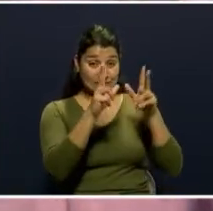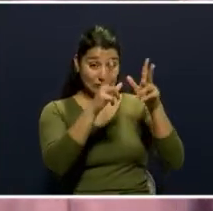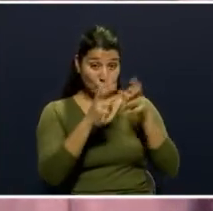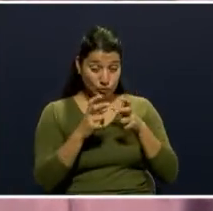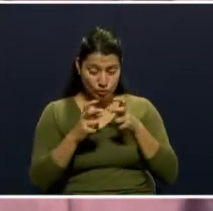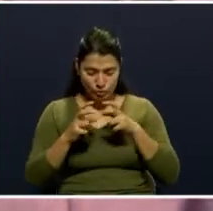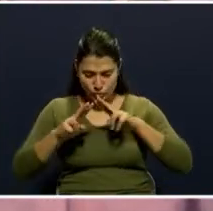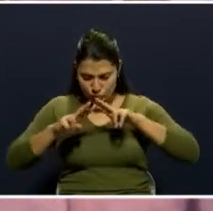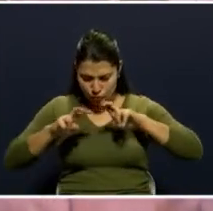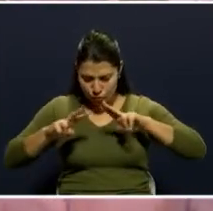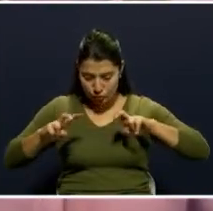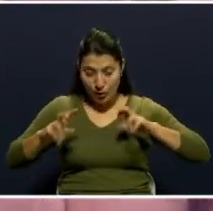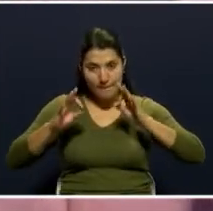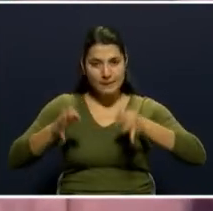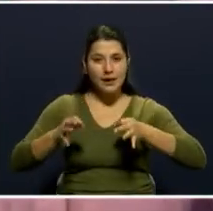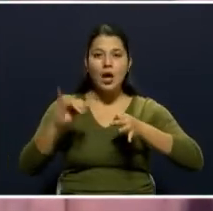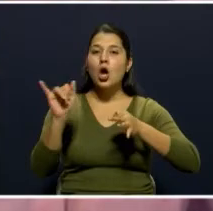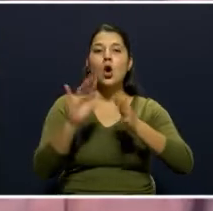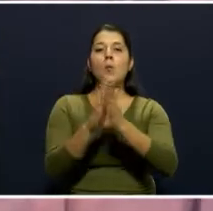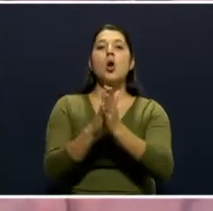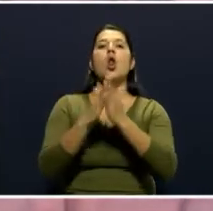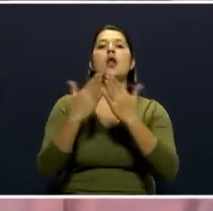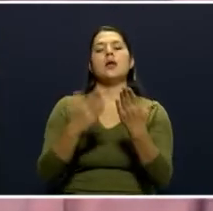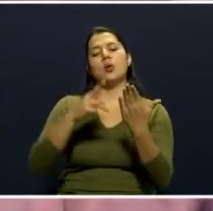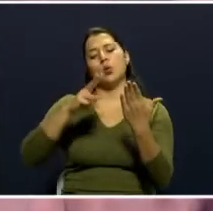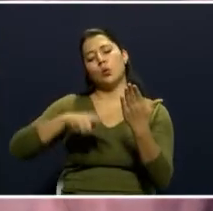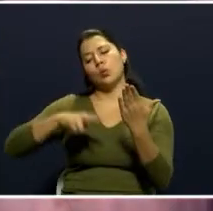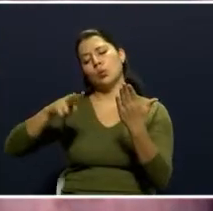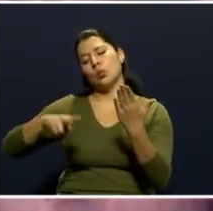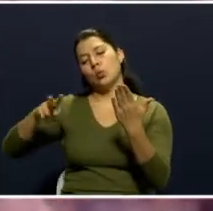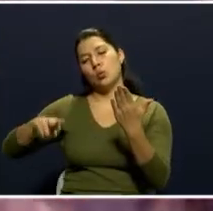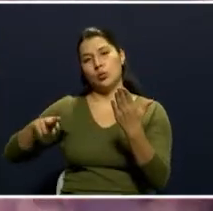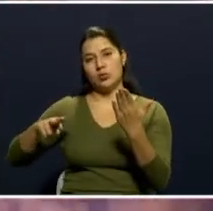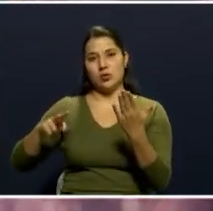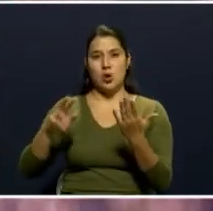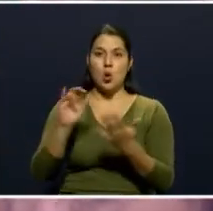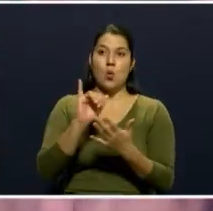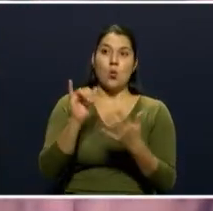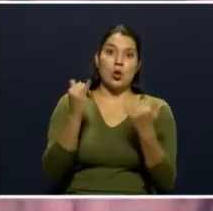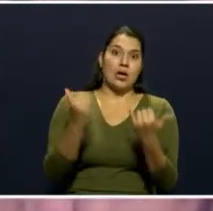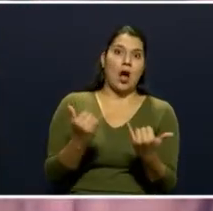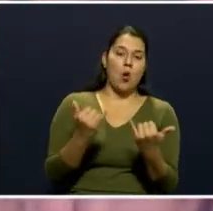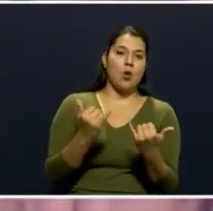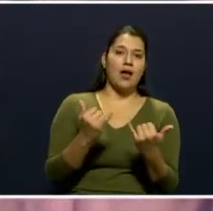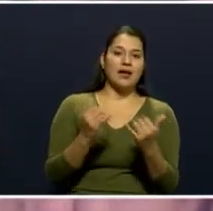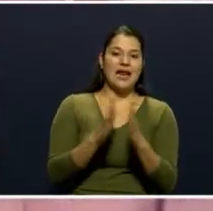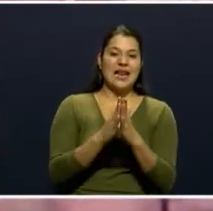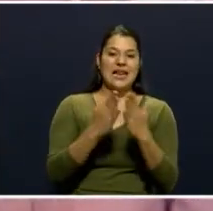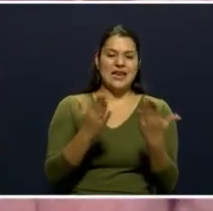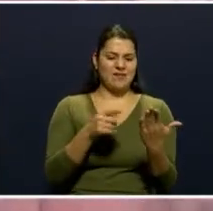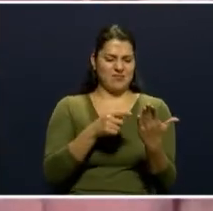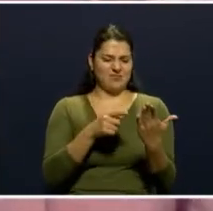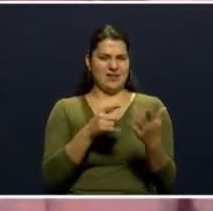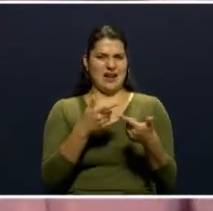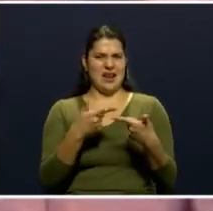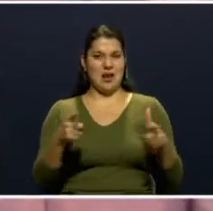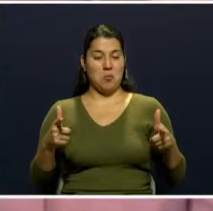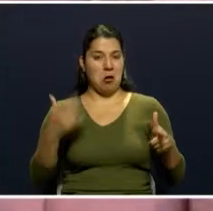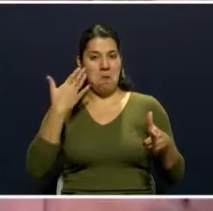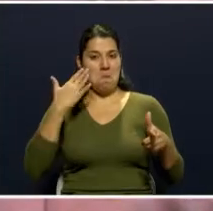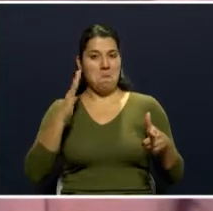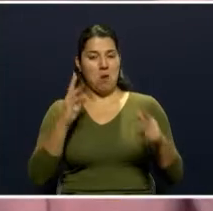leerlo, por así decirlo, como si fuera un libro que está en un idioma que en este momento no conocemos, y es agarrar página por